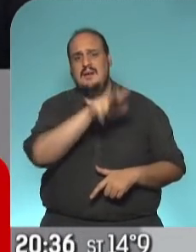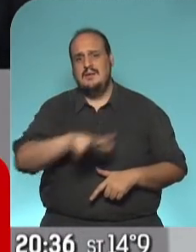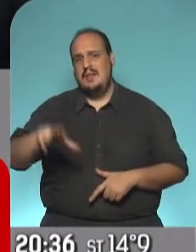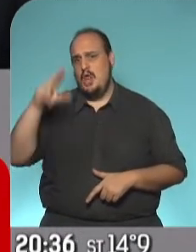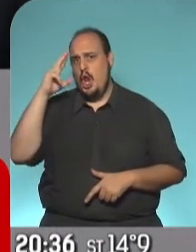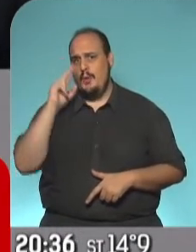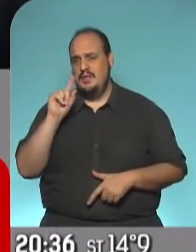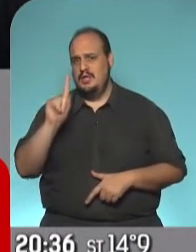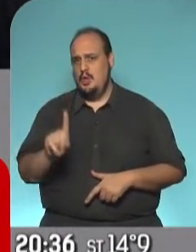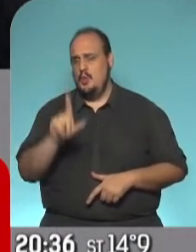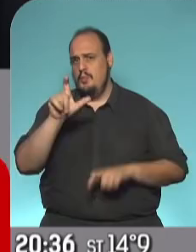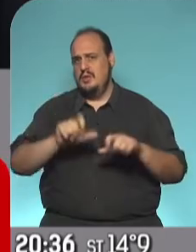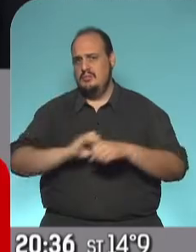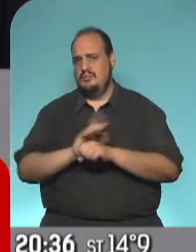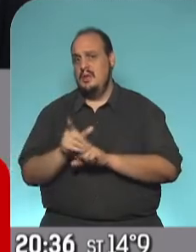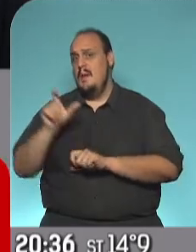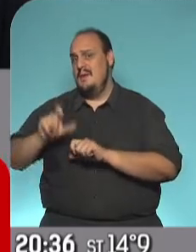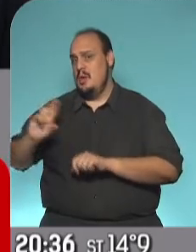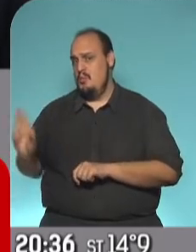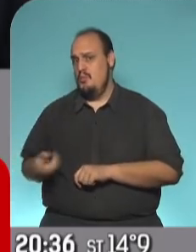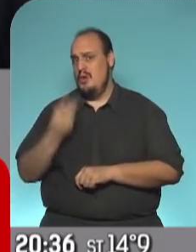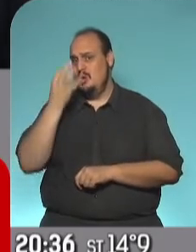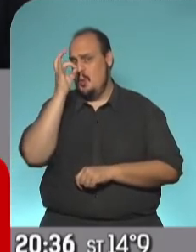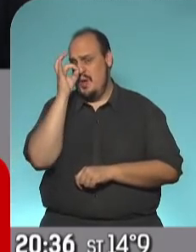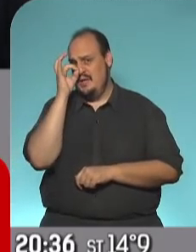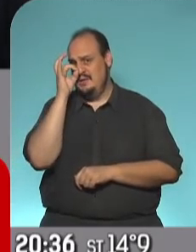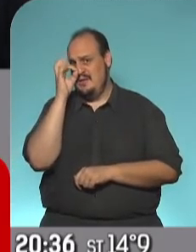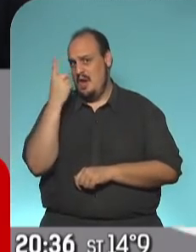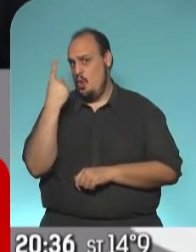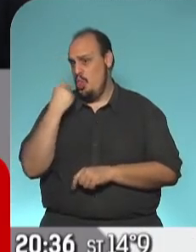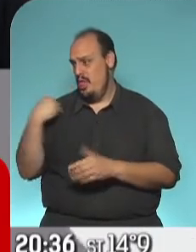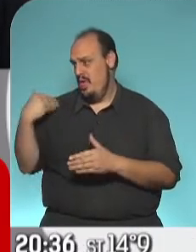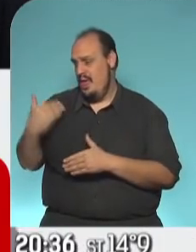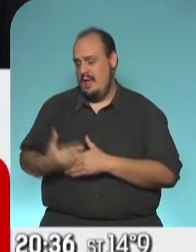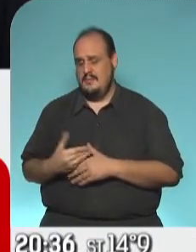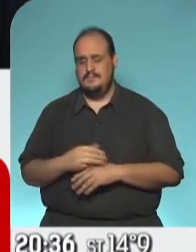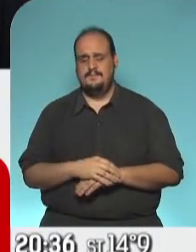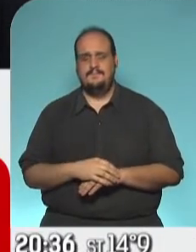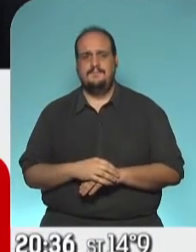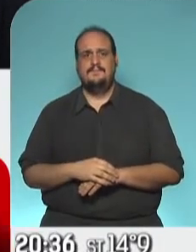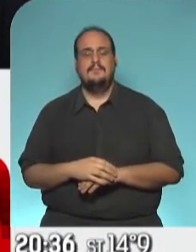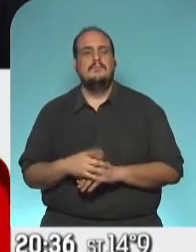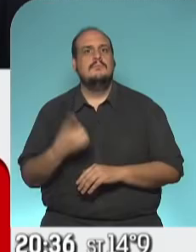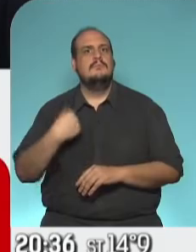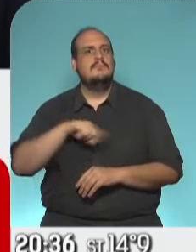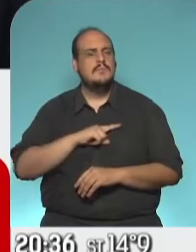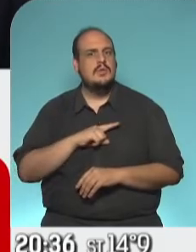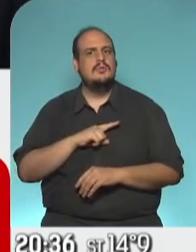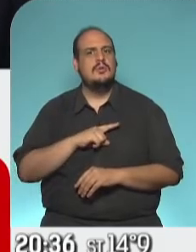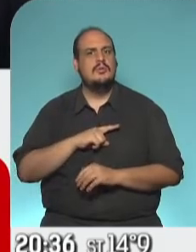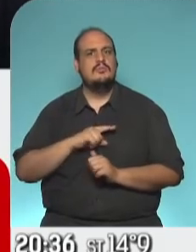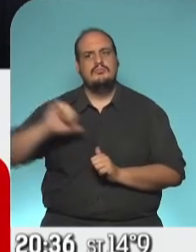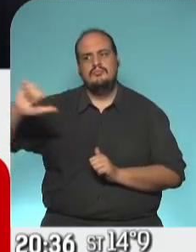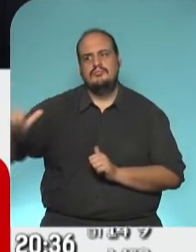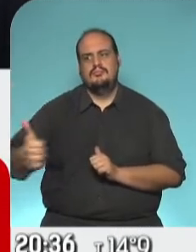1.391 casos, 20 muertes por coronavirus en las últimas 24 horas y estamos con